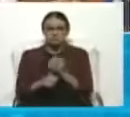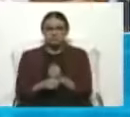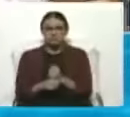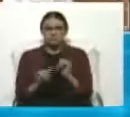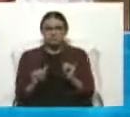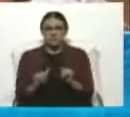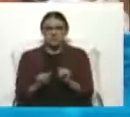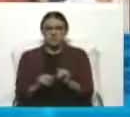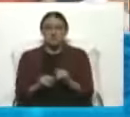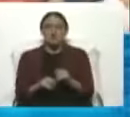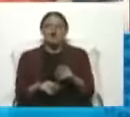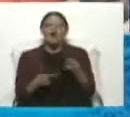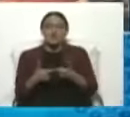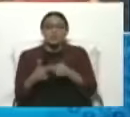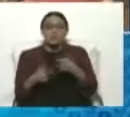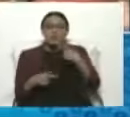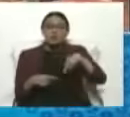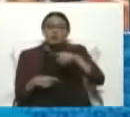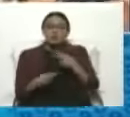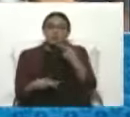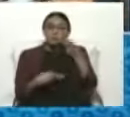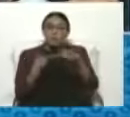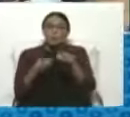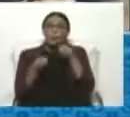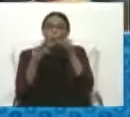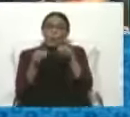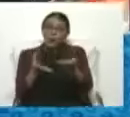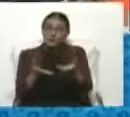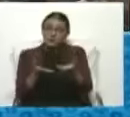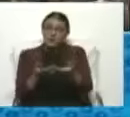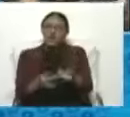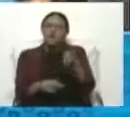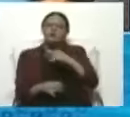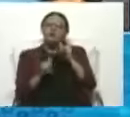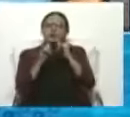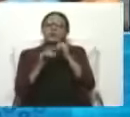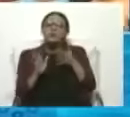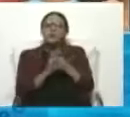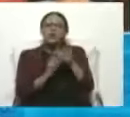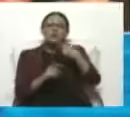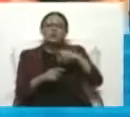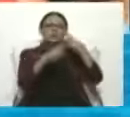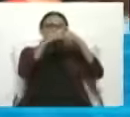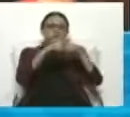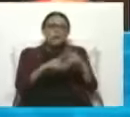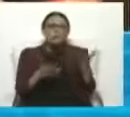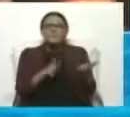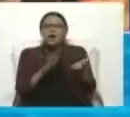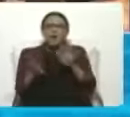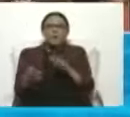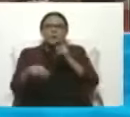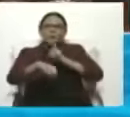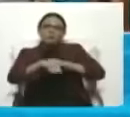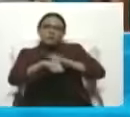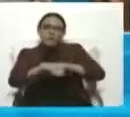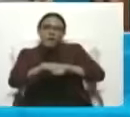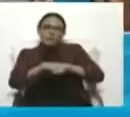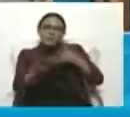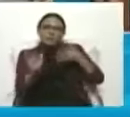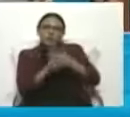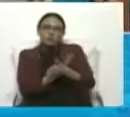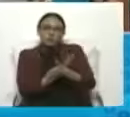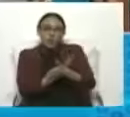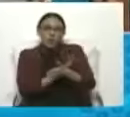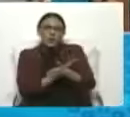Consejo Nacional Electoral informa que se calculó el tiempo de realización